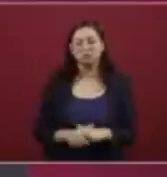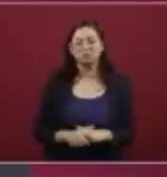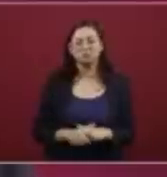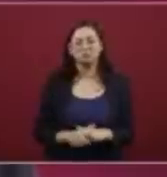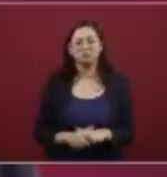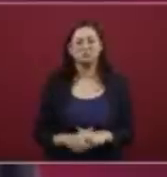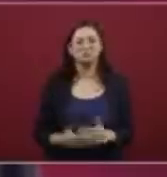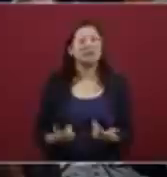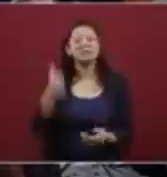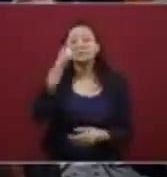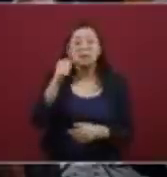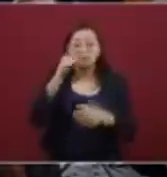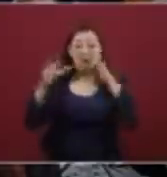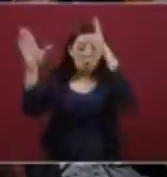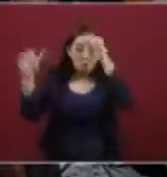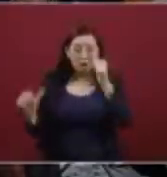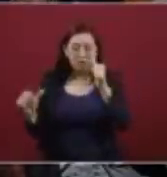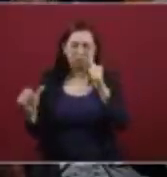estar de acuerdo.